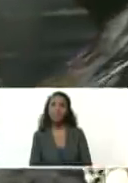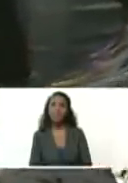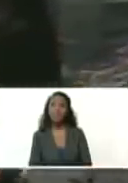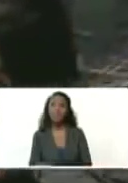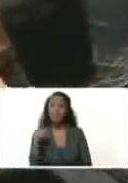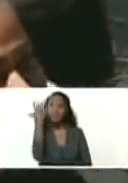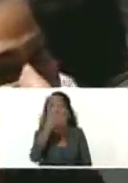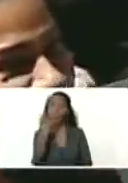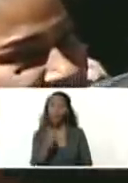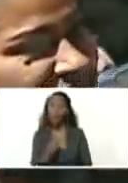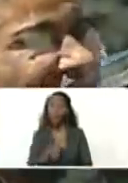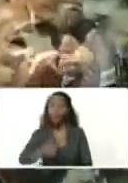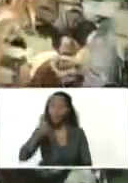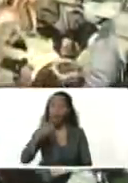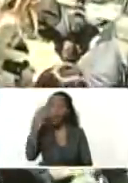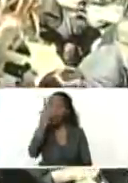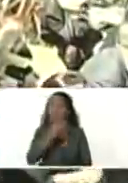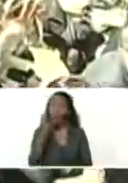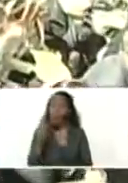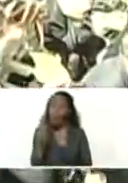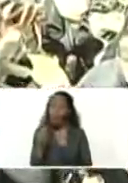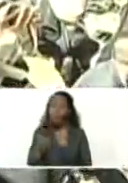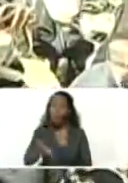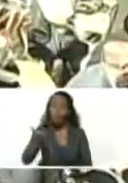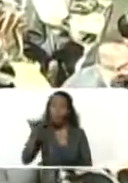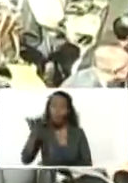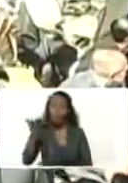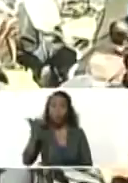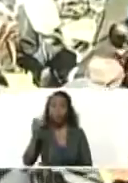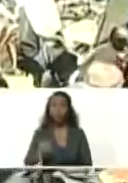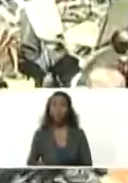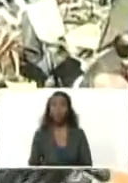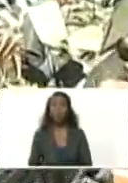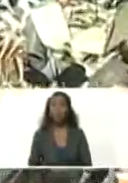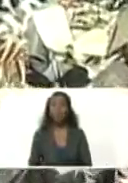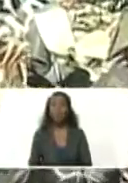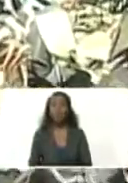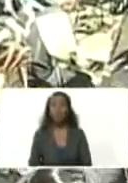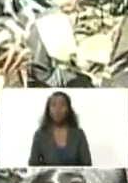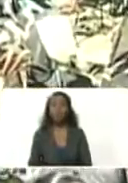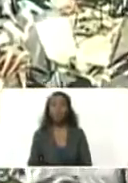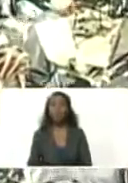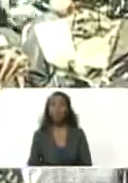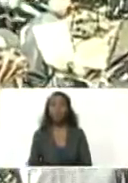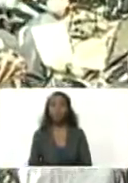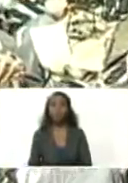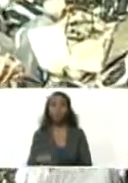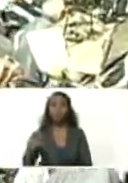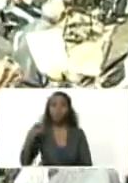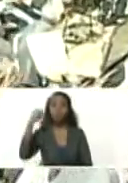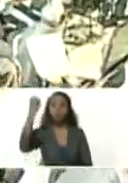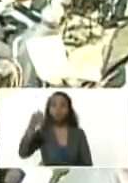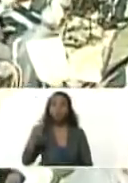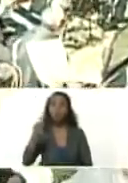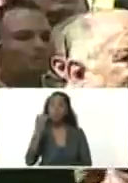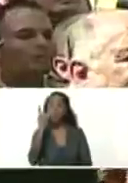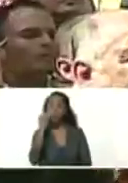de la juventud más joven, diría, al apóstol Juan de la Cruz,